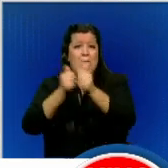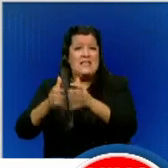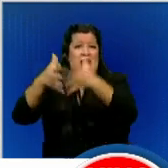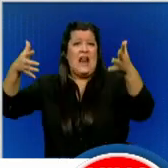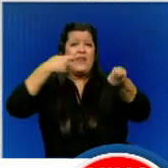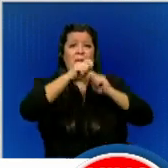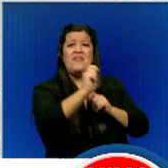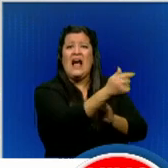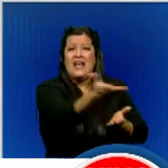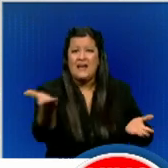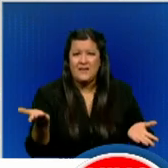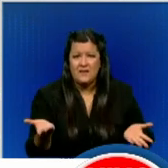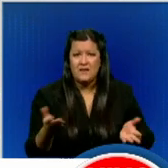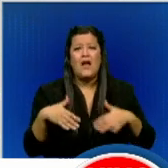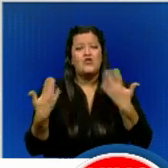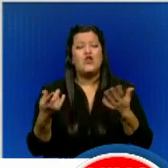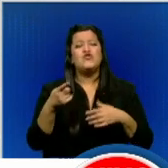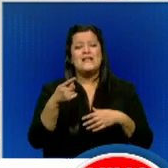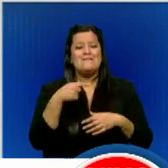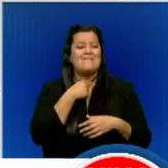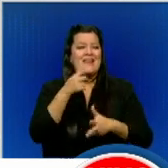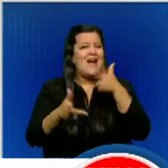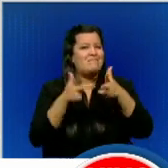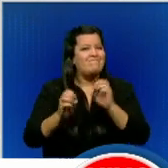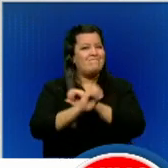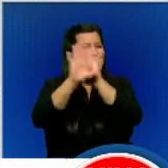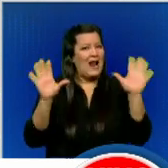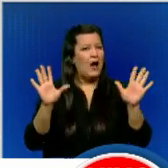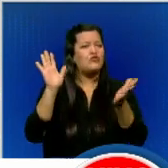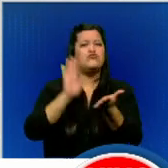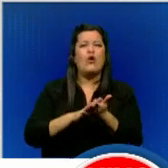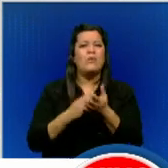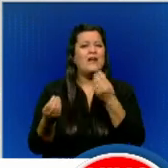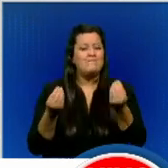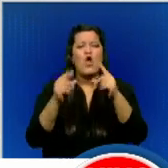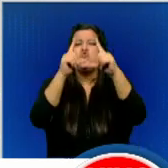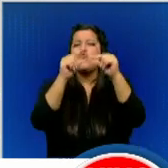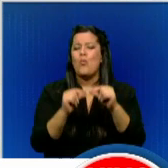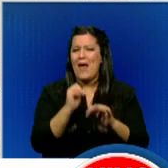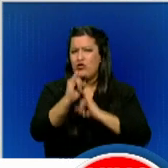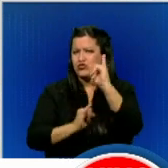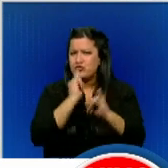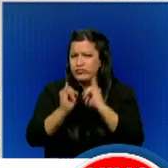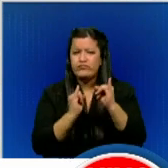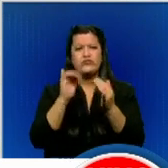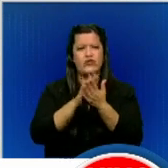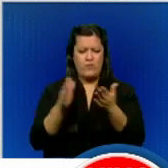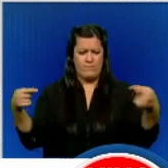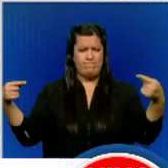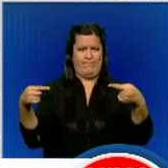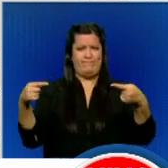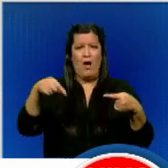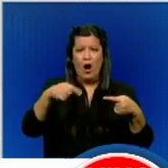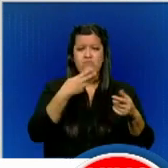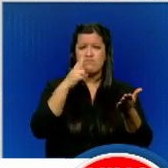y esto esto entonces poco quería quería plantear esta idea un poquito más con números esta idea de esta paradoja de que estamos subiendo